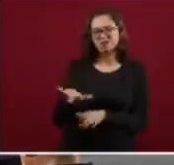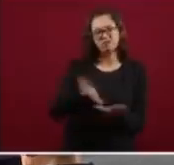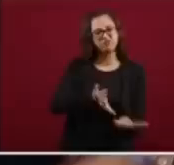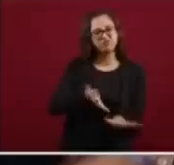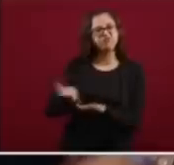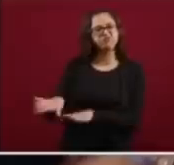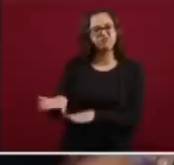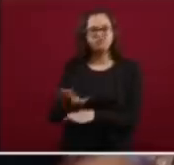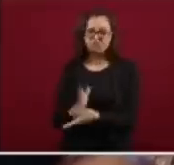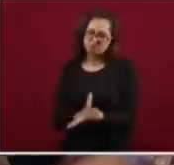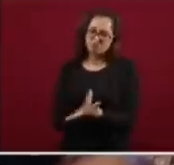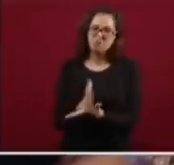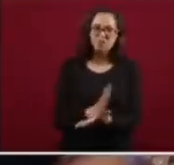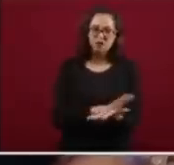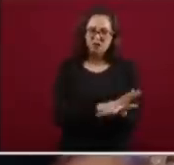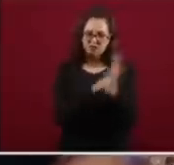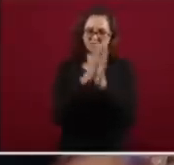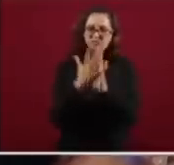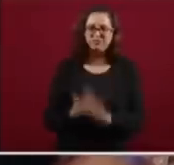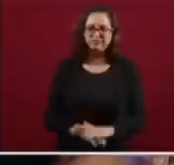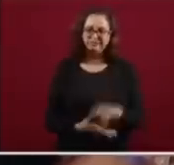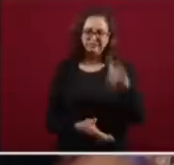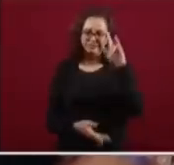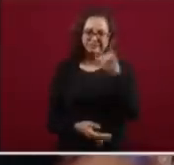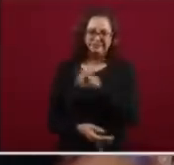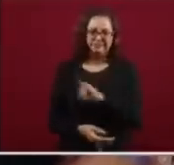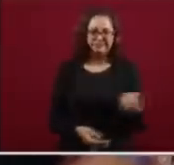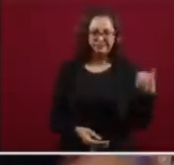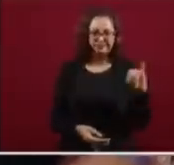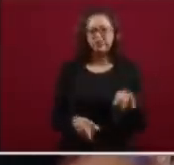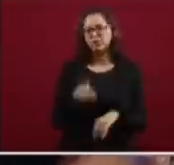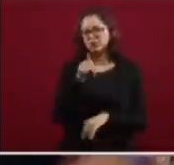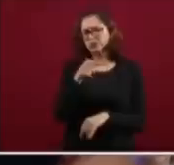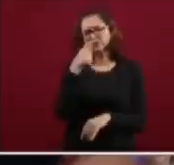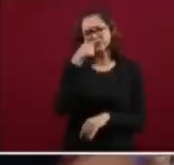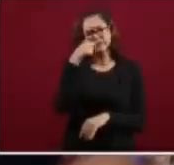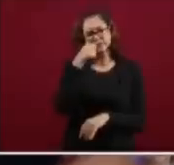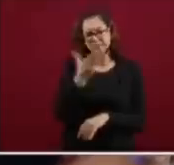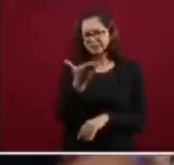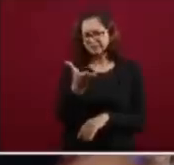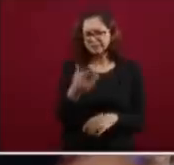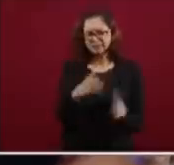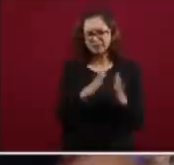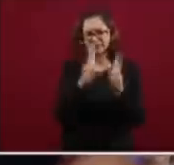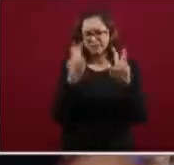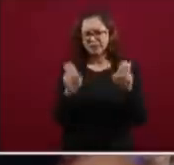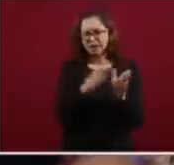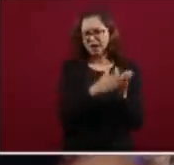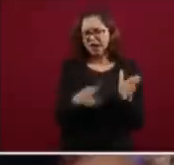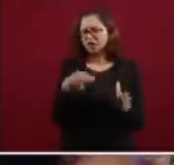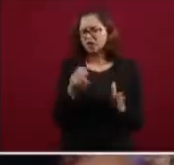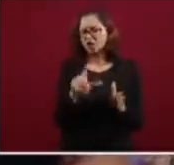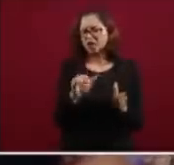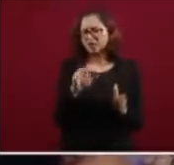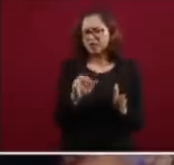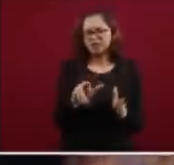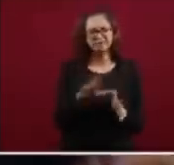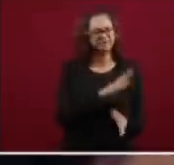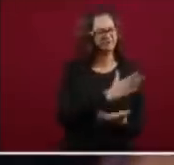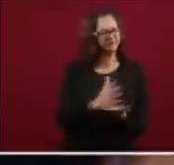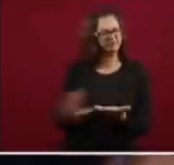que ha planteado su gobierno pues van en contra del modelo y lo ha expresado de manera reiterativa usted considera